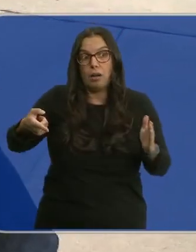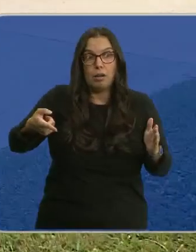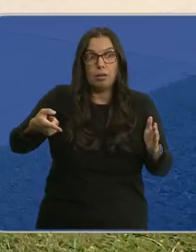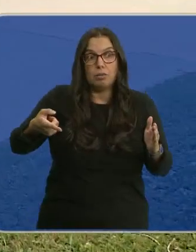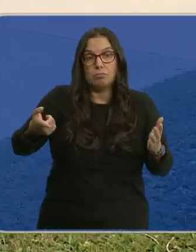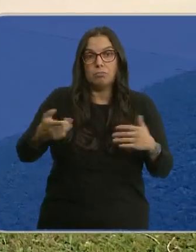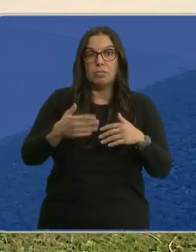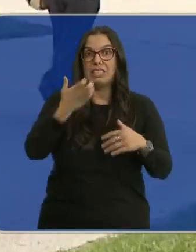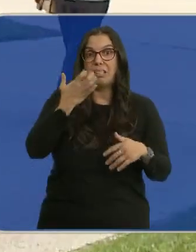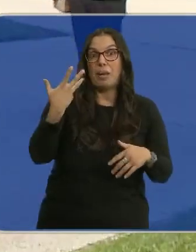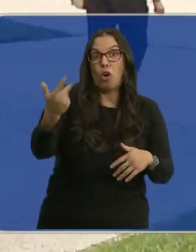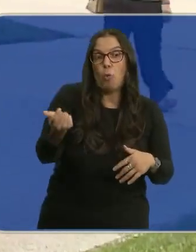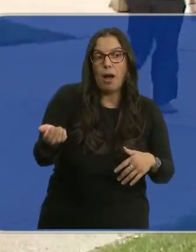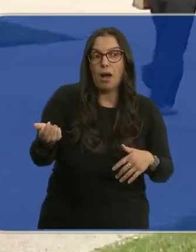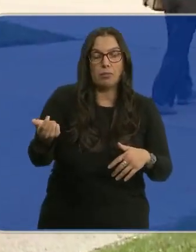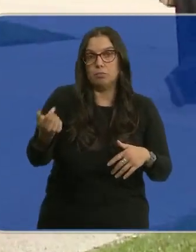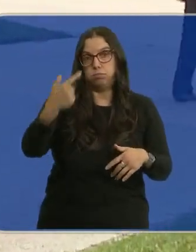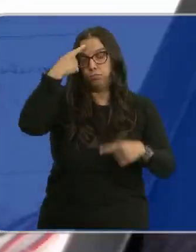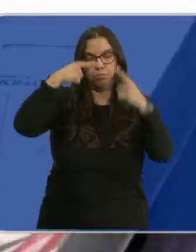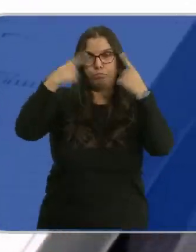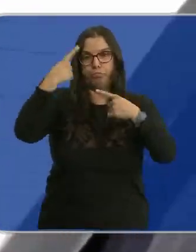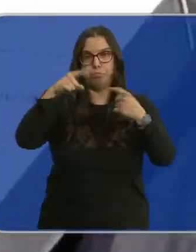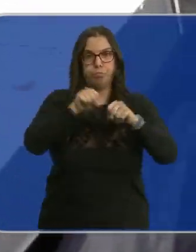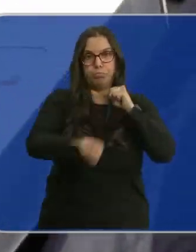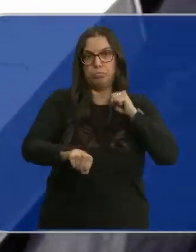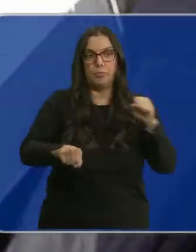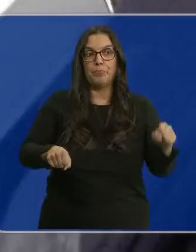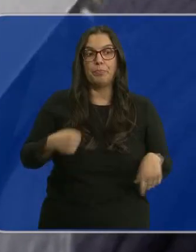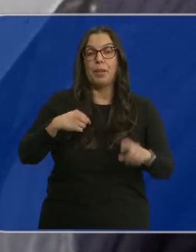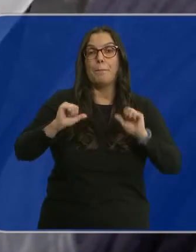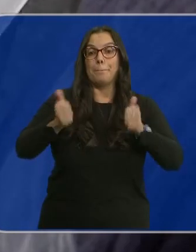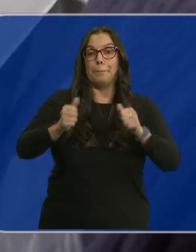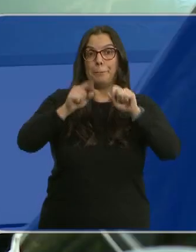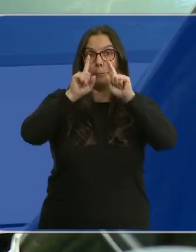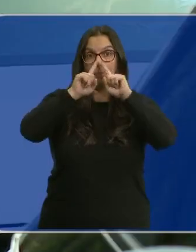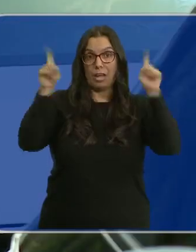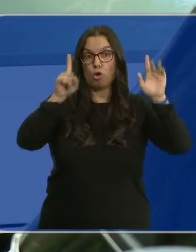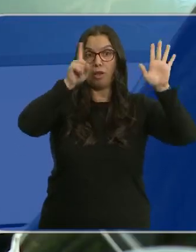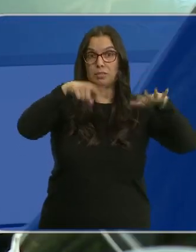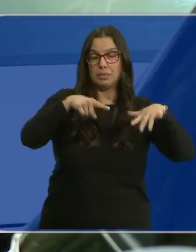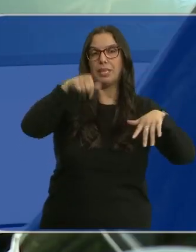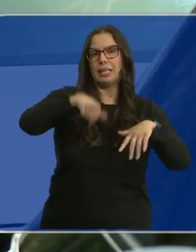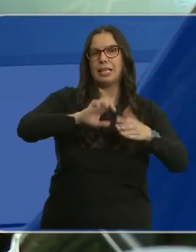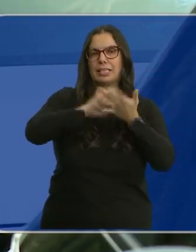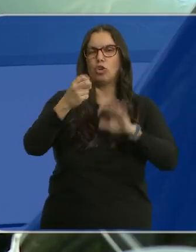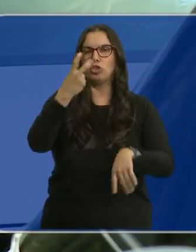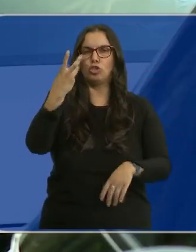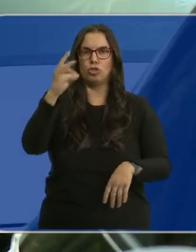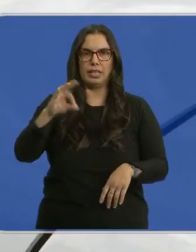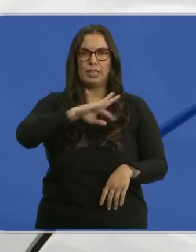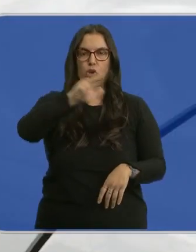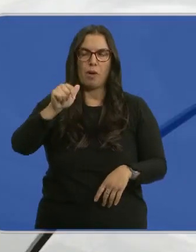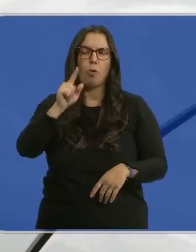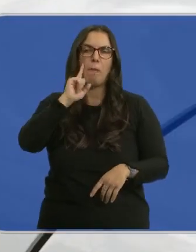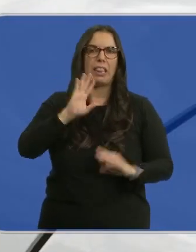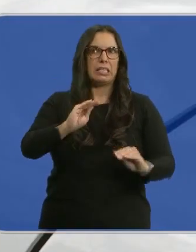más probable. Si me lo roban, me da un pasmo. En los primeros meses del año se han robado en Castilla y León 230 coches. Pese a